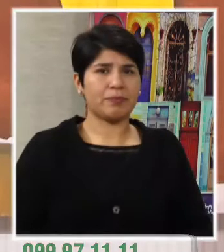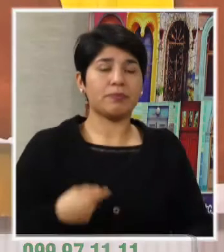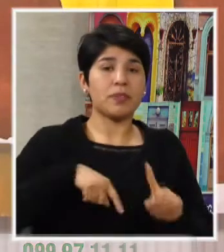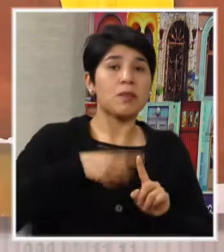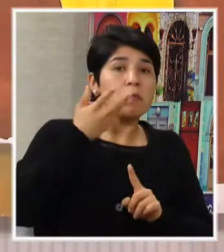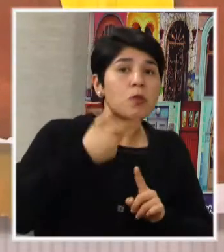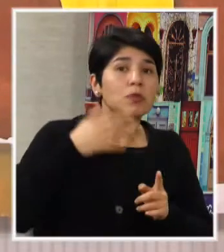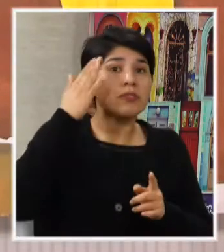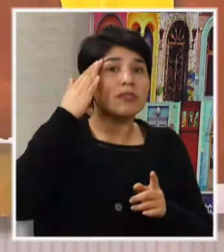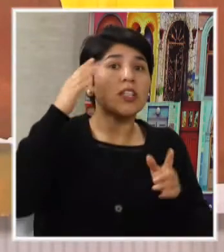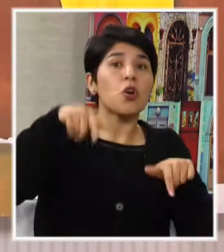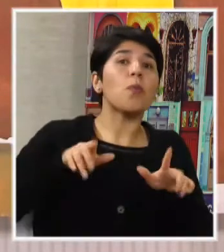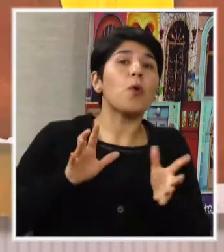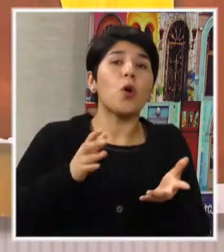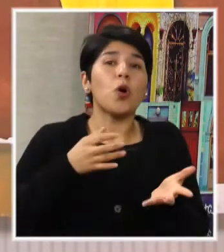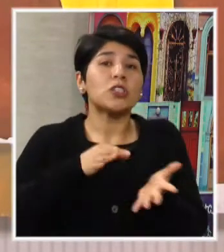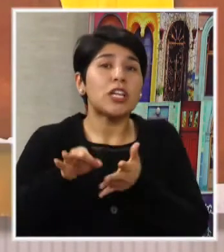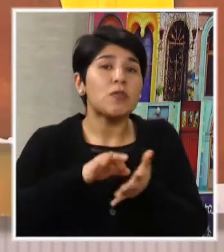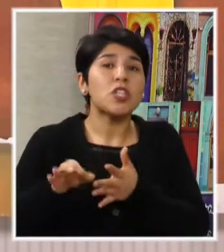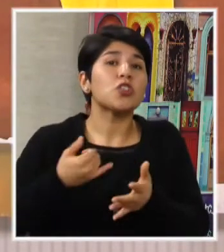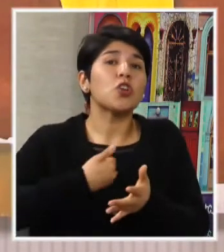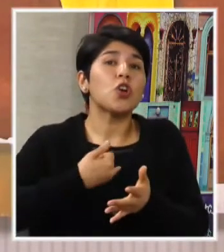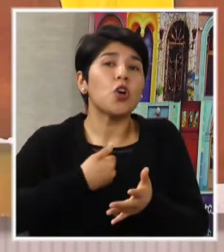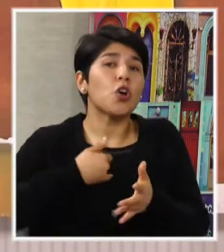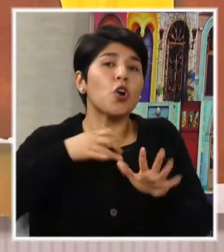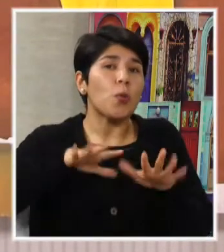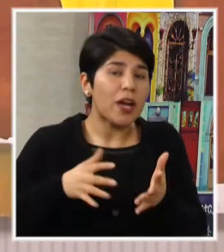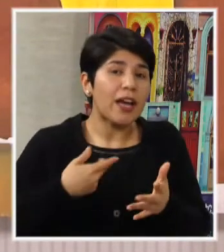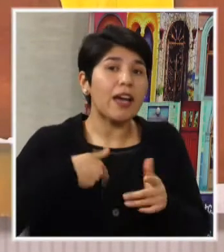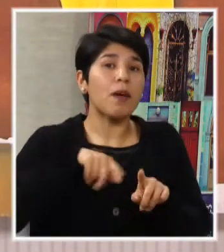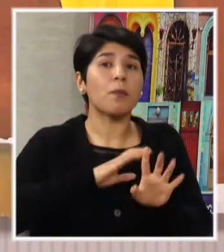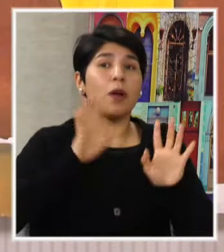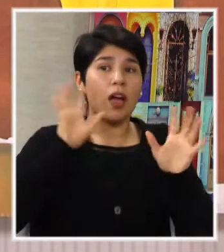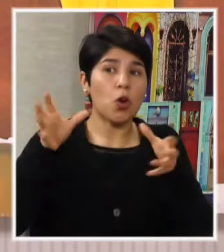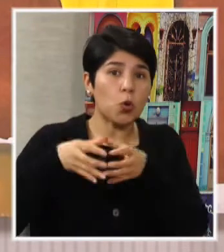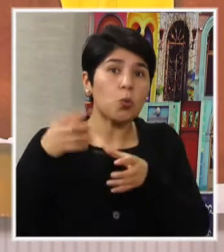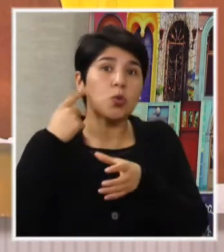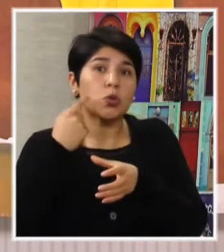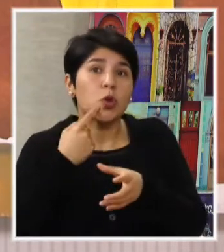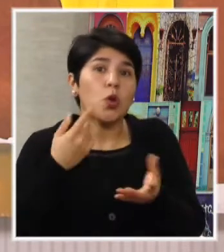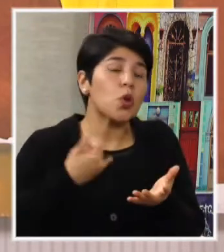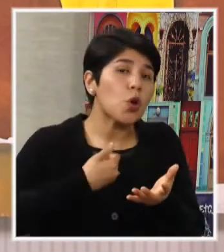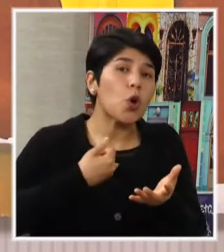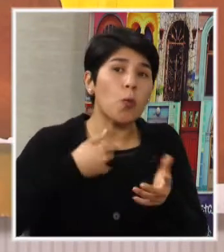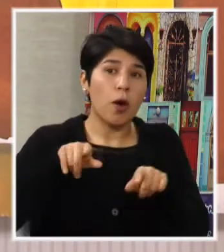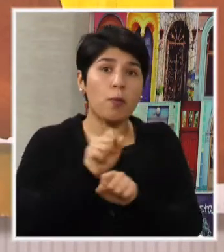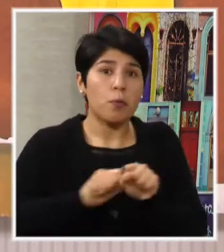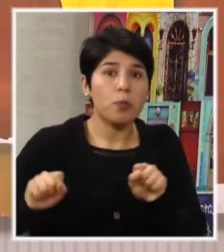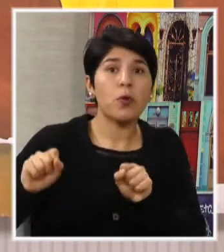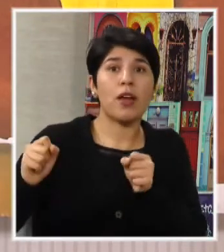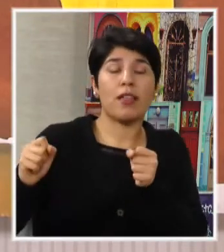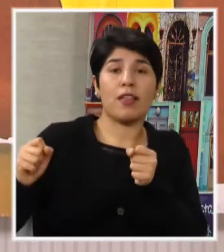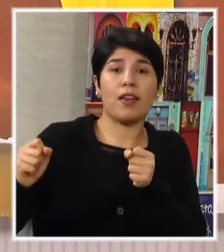respecto a lo que es la característica de este servicio de este 0 92 de esta videollamada que de repente la comunidad sorda tenga allí una vía de